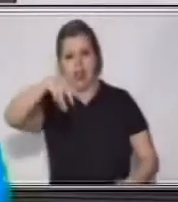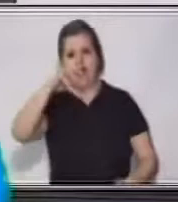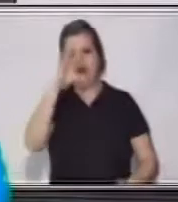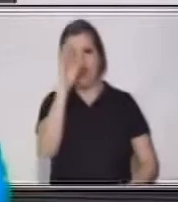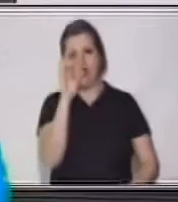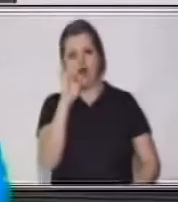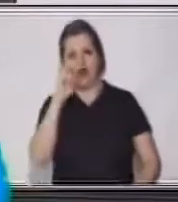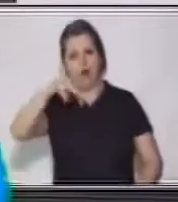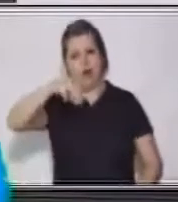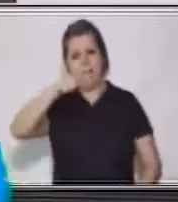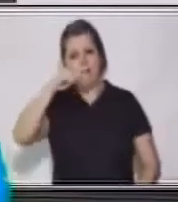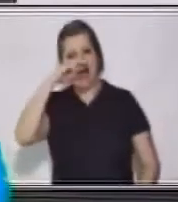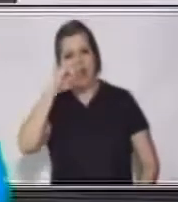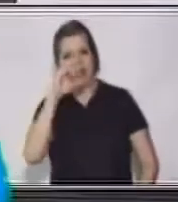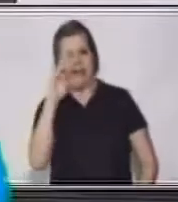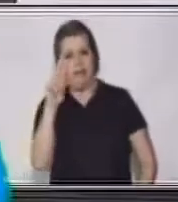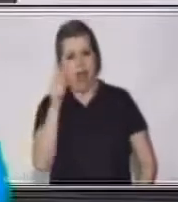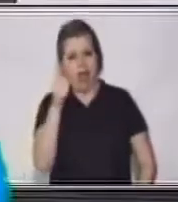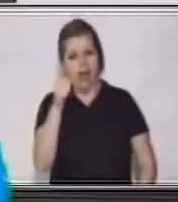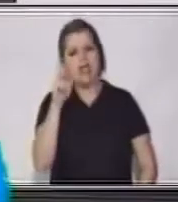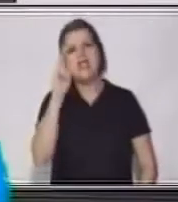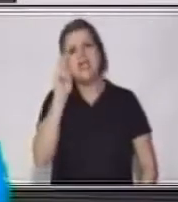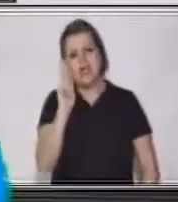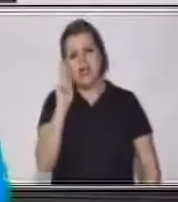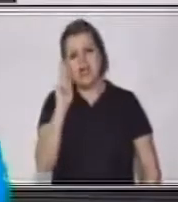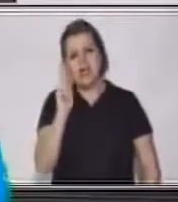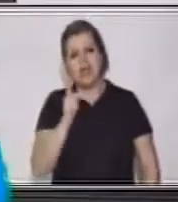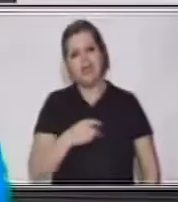y la gramática descriptiva.